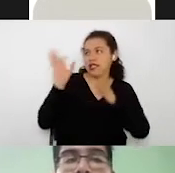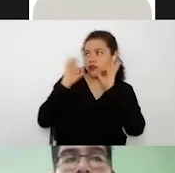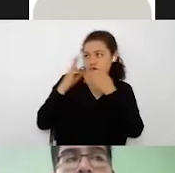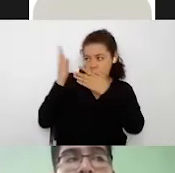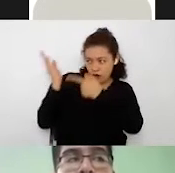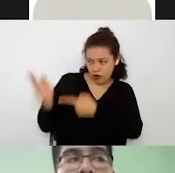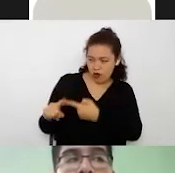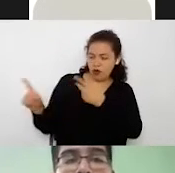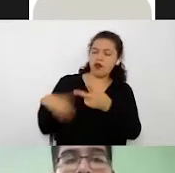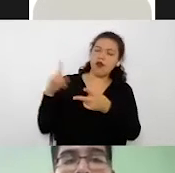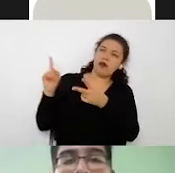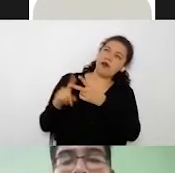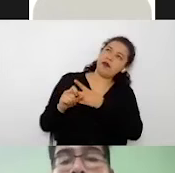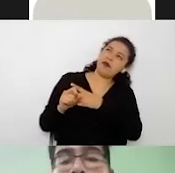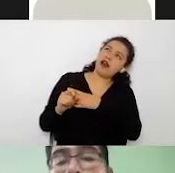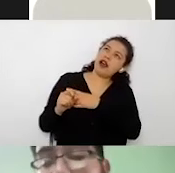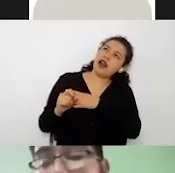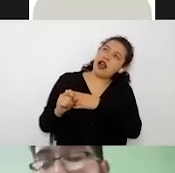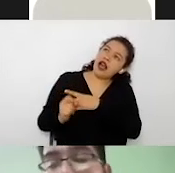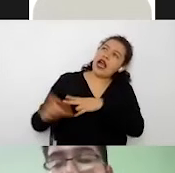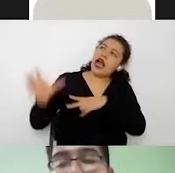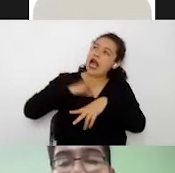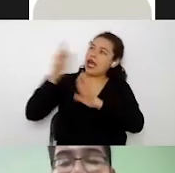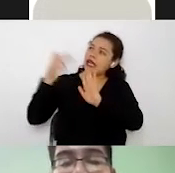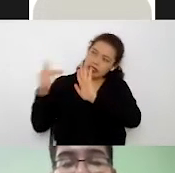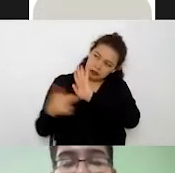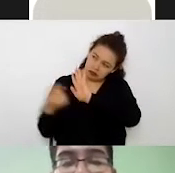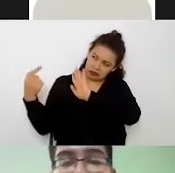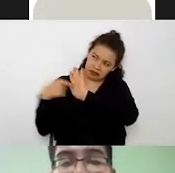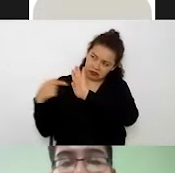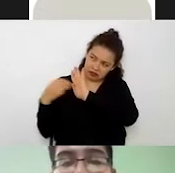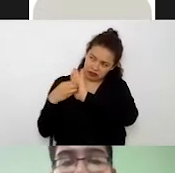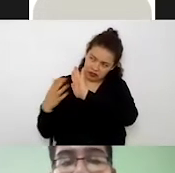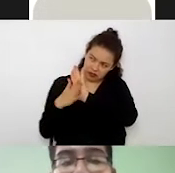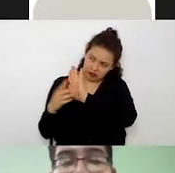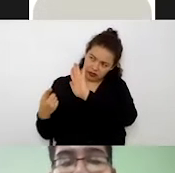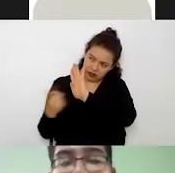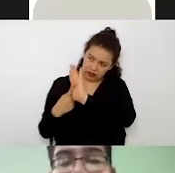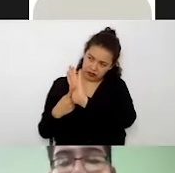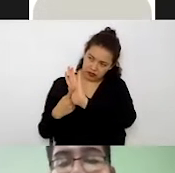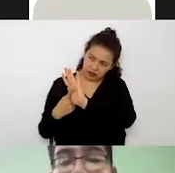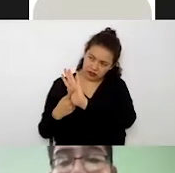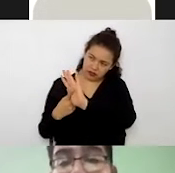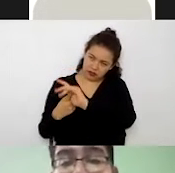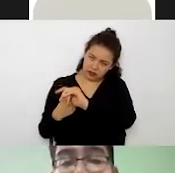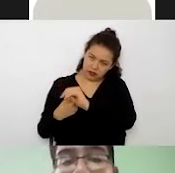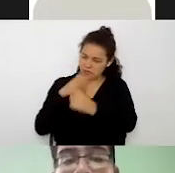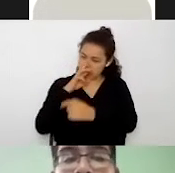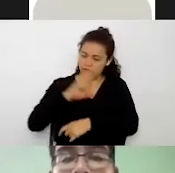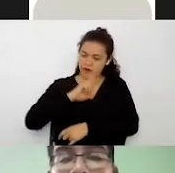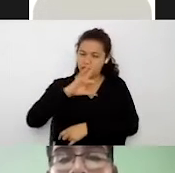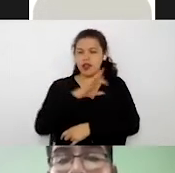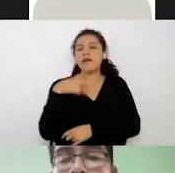está conforme a esto, bien podrían darnos una respuesta, pero siempre